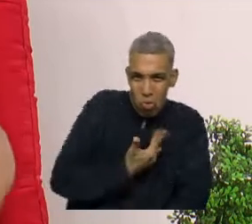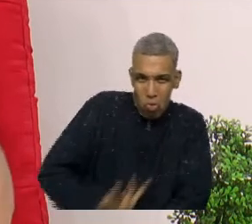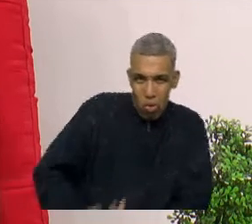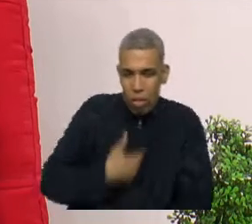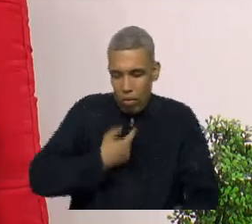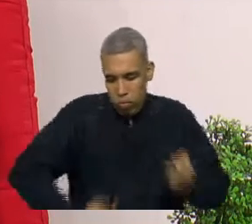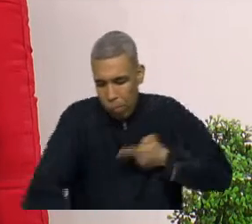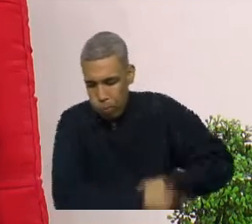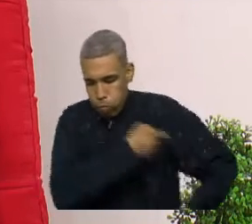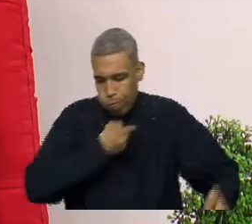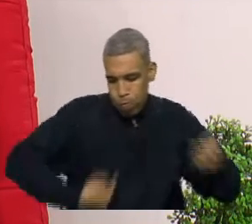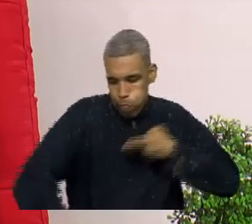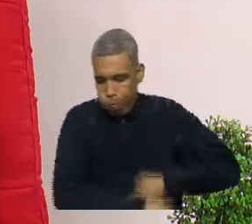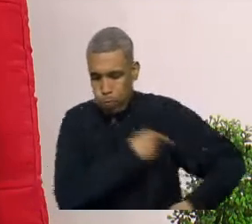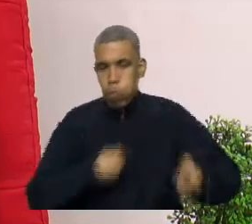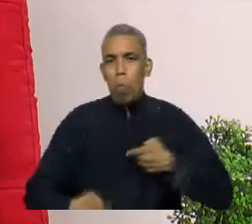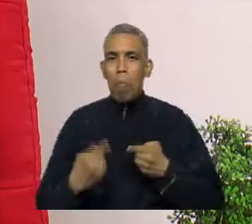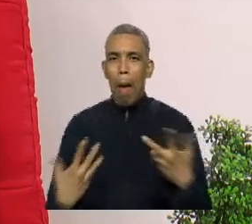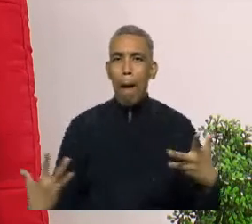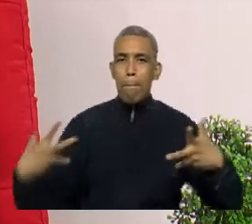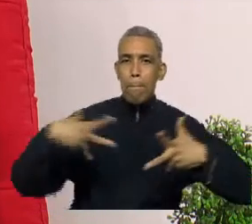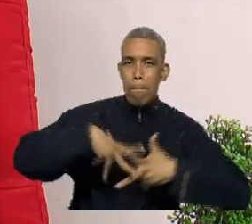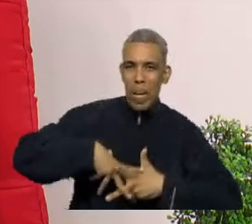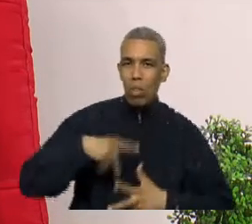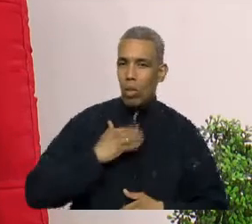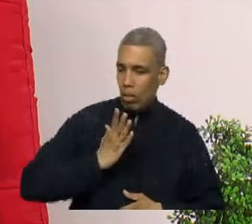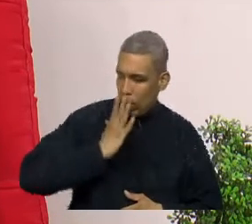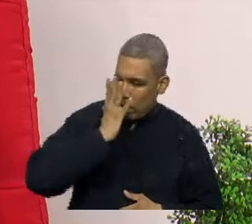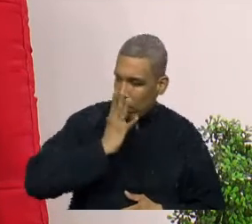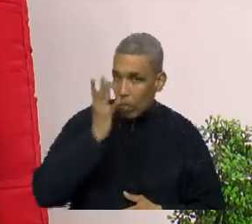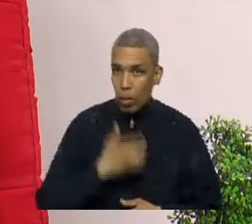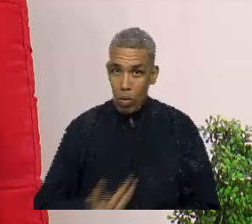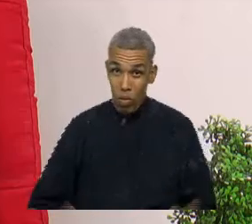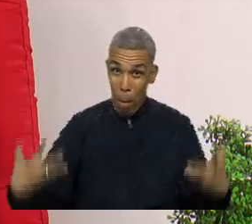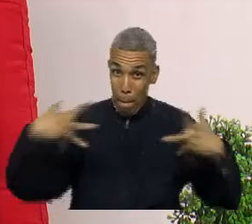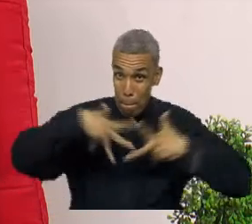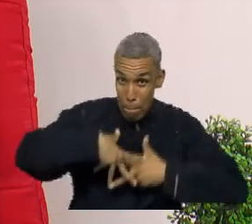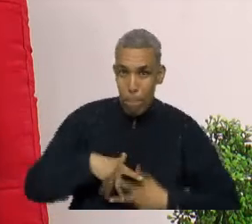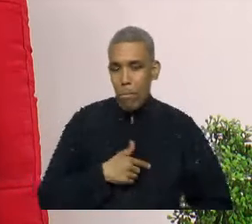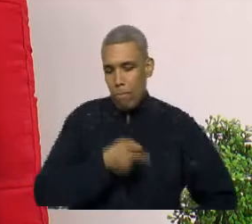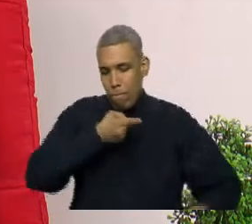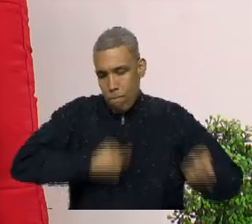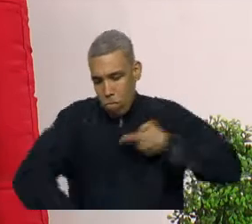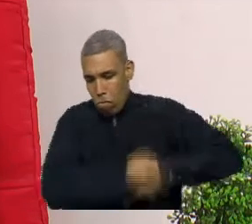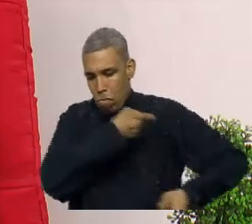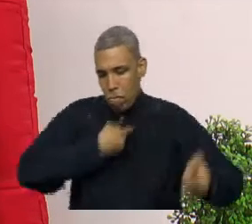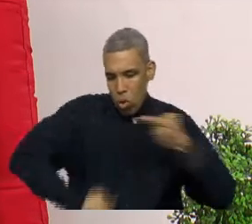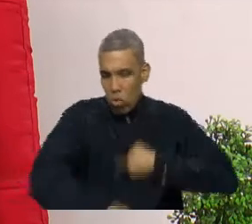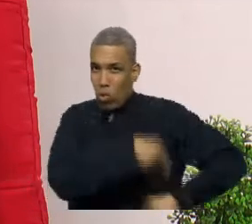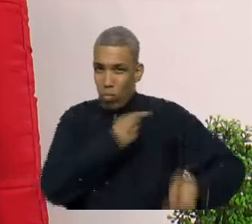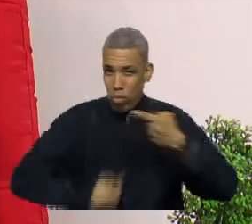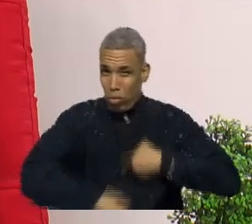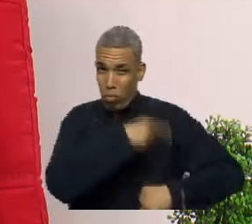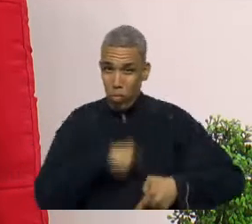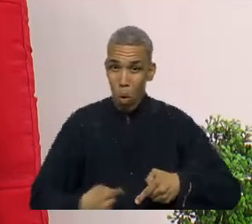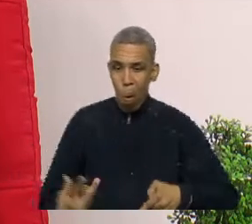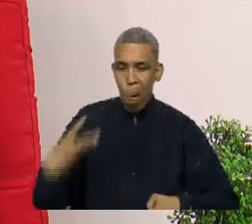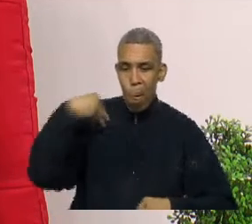oxígeno. Estos tubitos tienen unos revestimientos internos, que son mucosas, y esas mucosas tienen unas